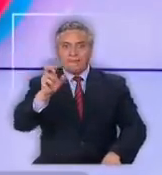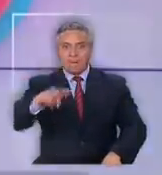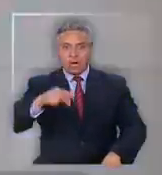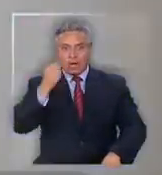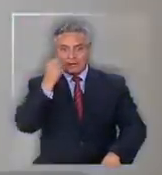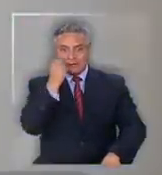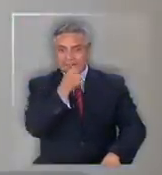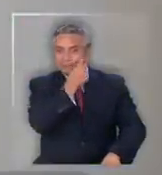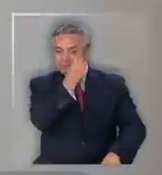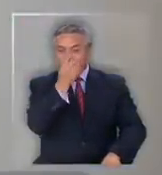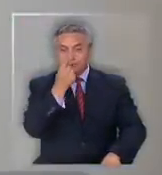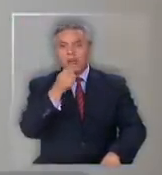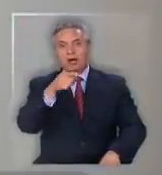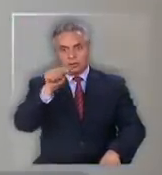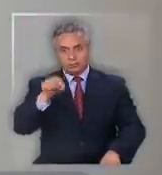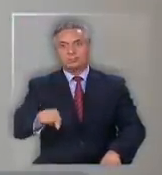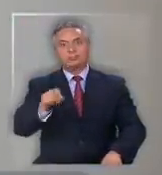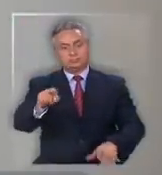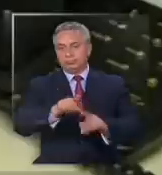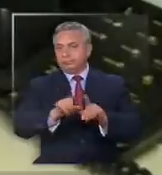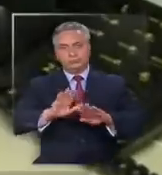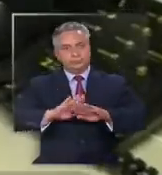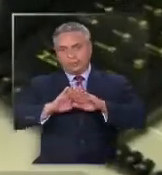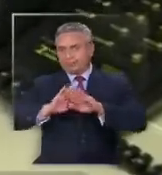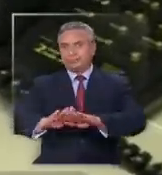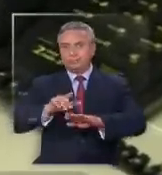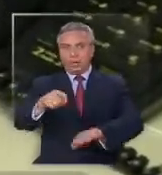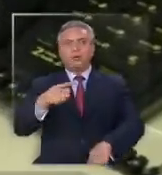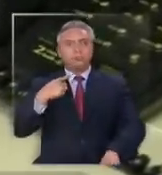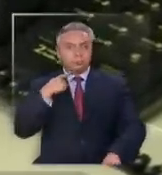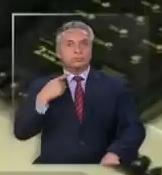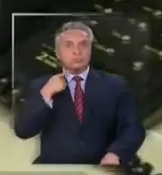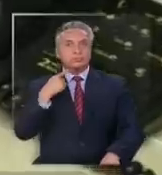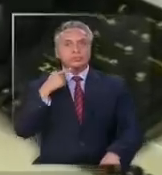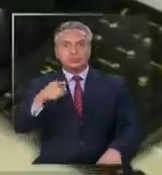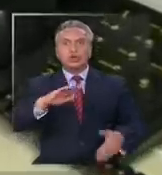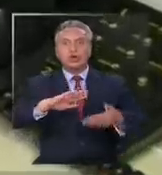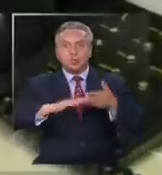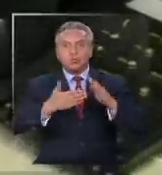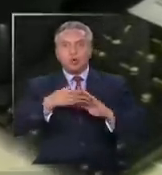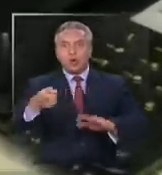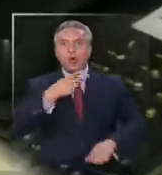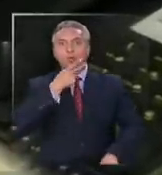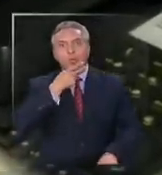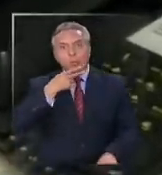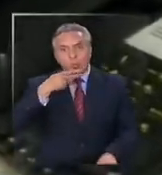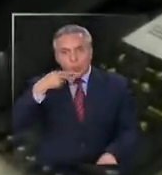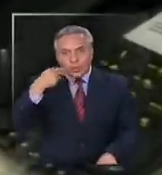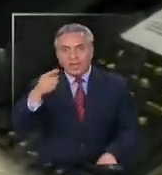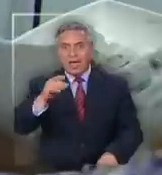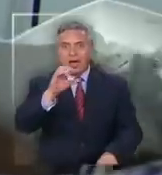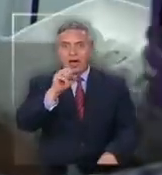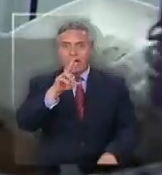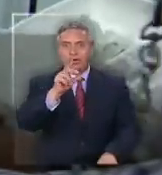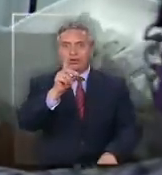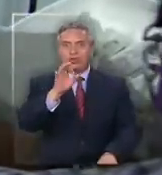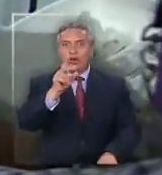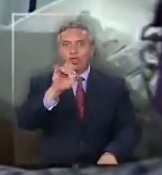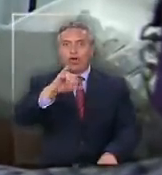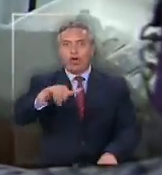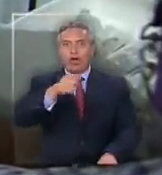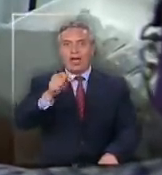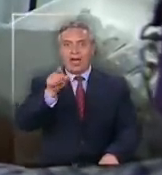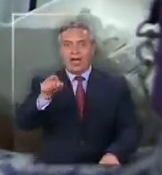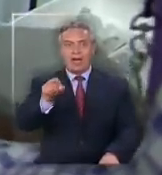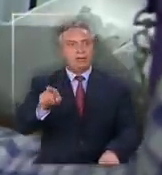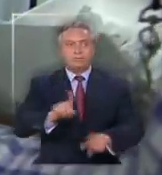de Brooklyn para combatir el brote de esta enfermedad que afecta sobre todo a la comunidad judía ortodoxa residente en la zona y que se